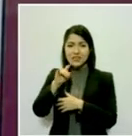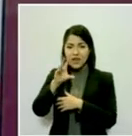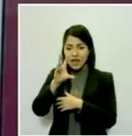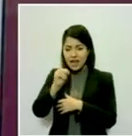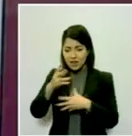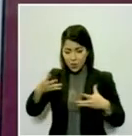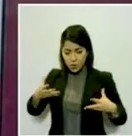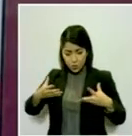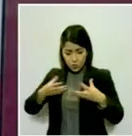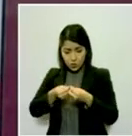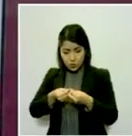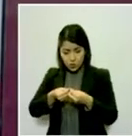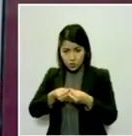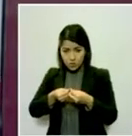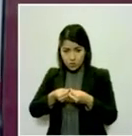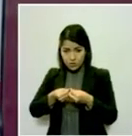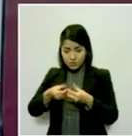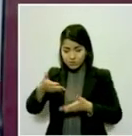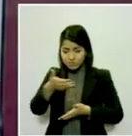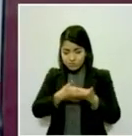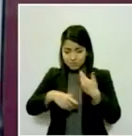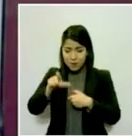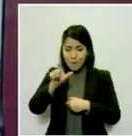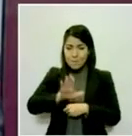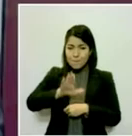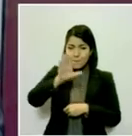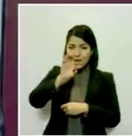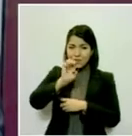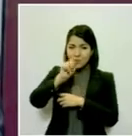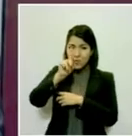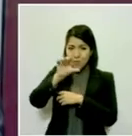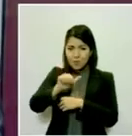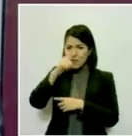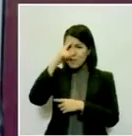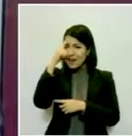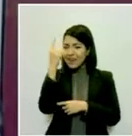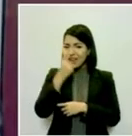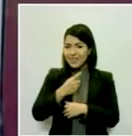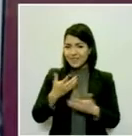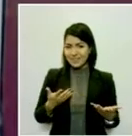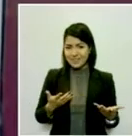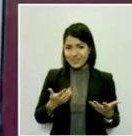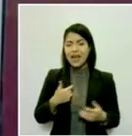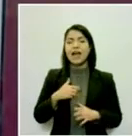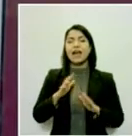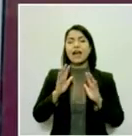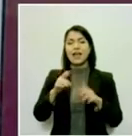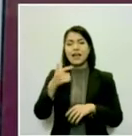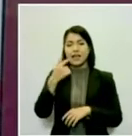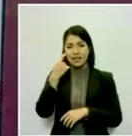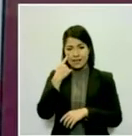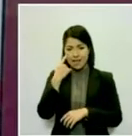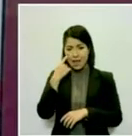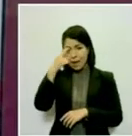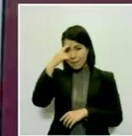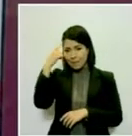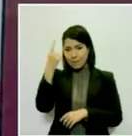haga una función cuando genera espuma para que no